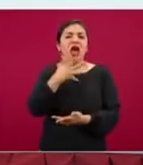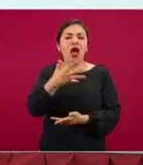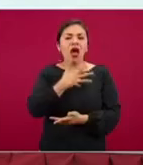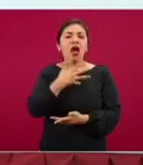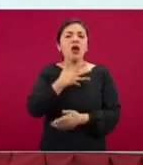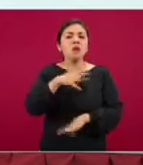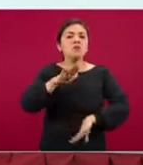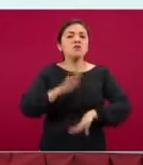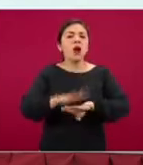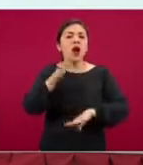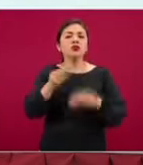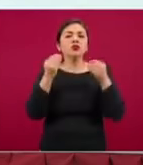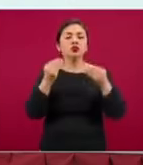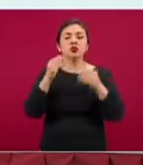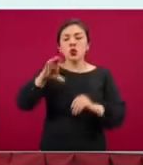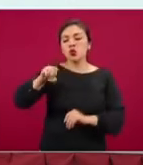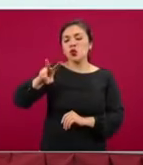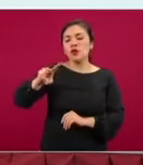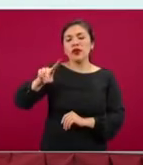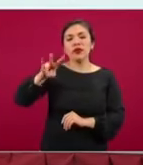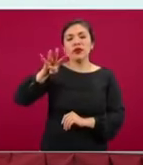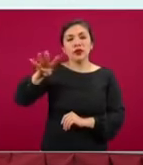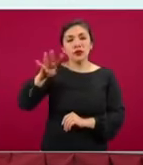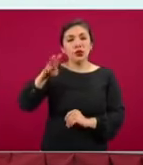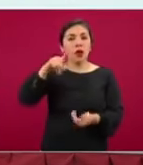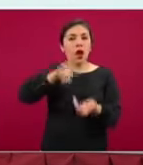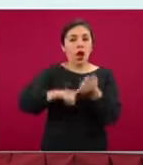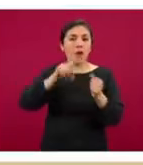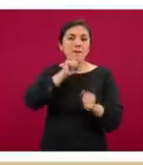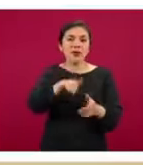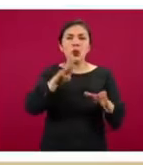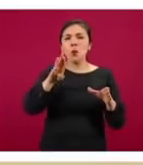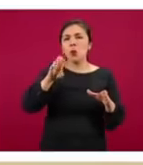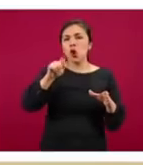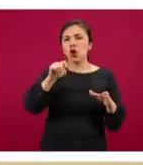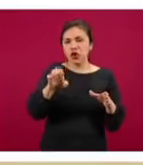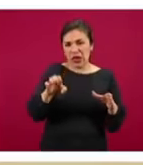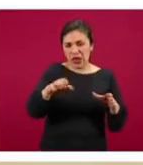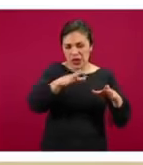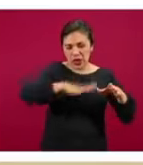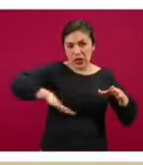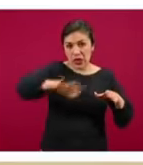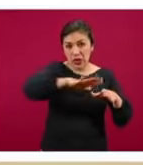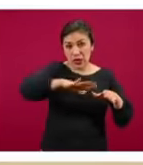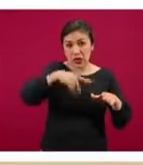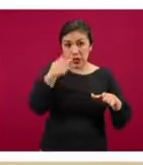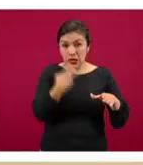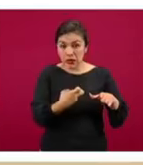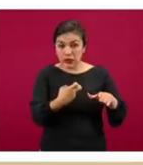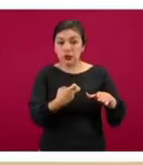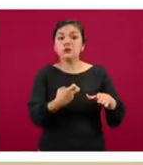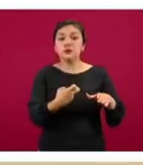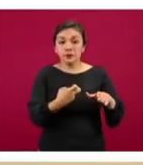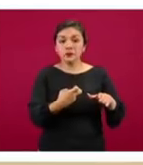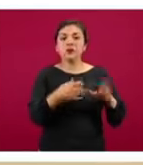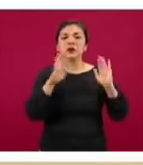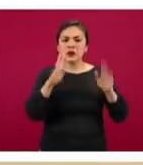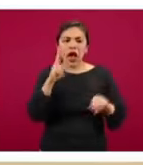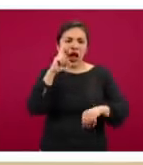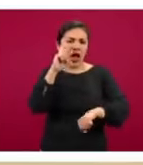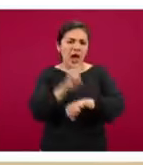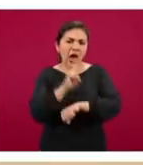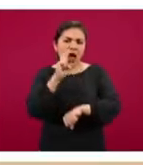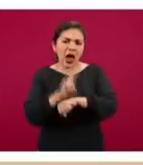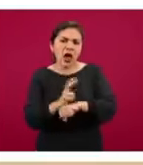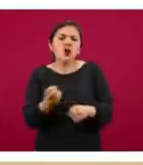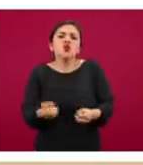tenemos casos de COVID-19 involucrados en el brote, es decir, ya con el seguimiento del